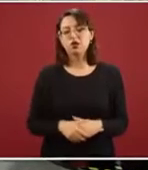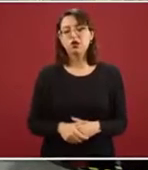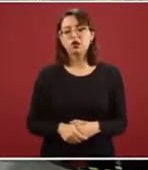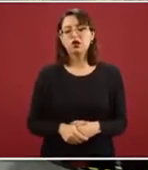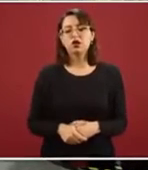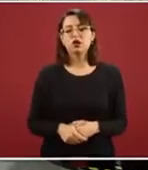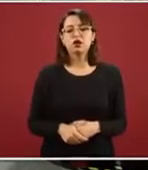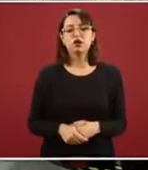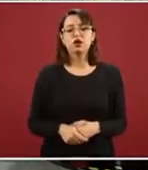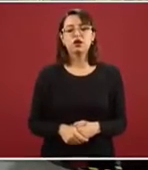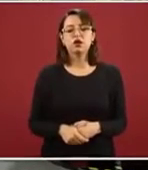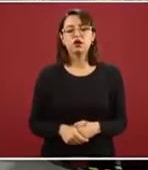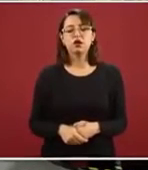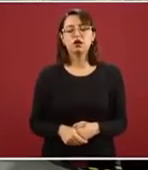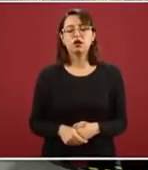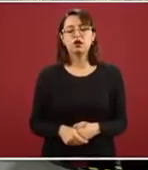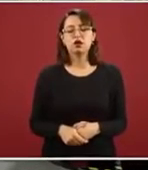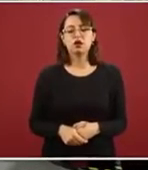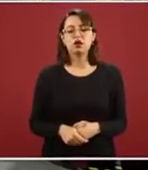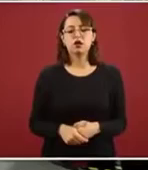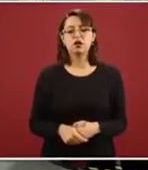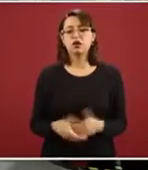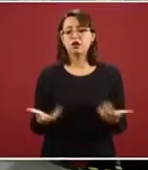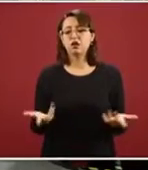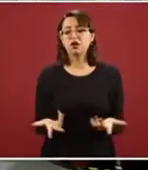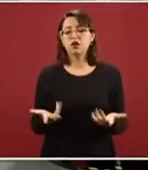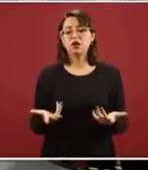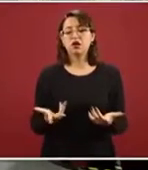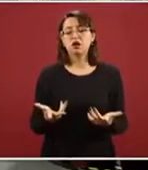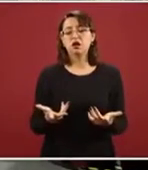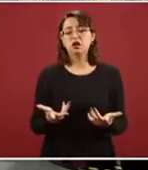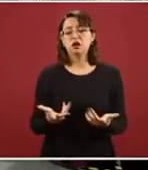no estamos permitiendo ningún tipo